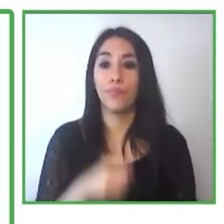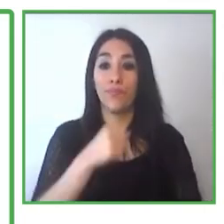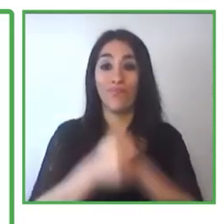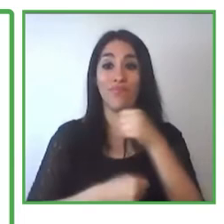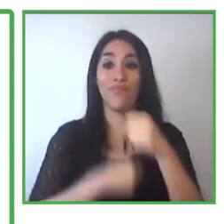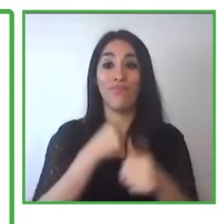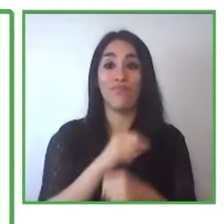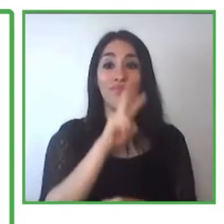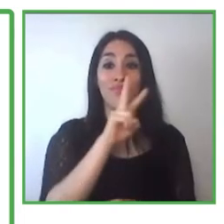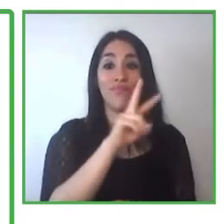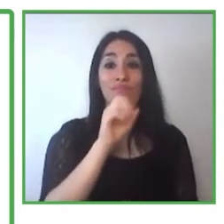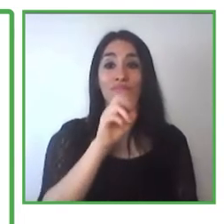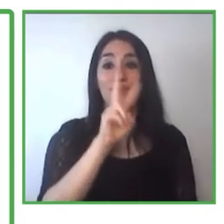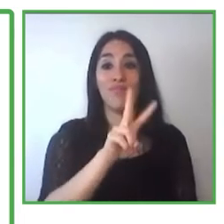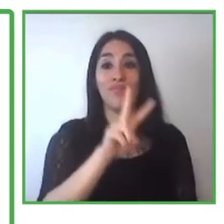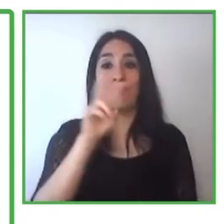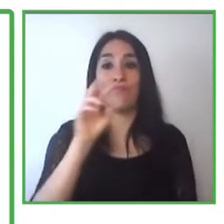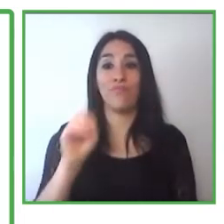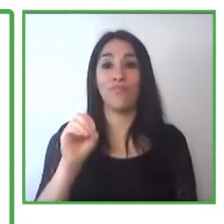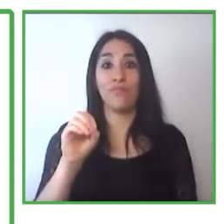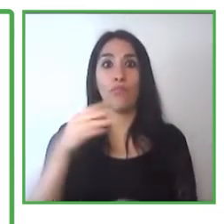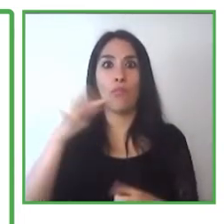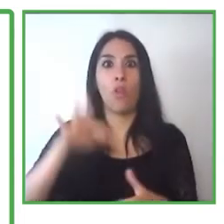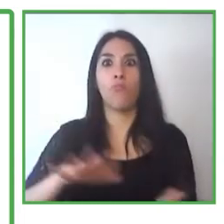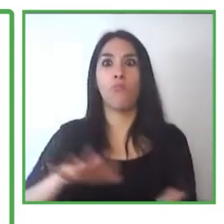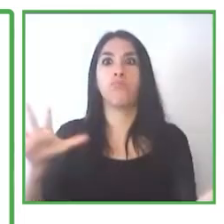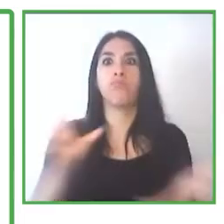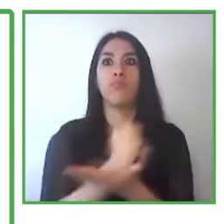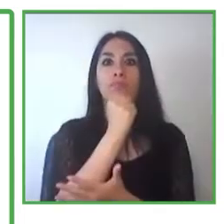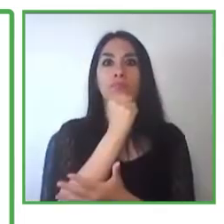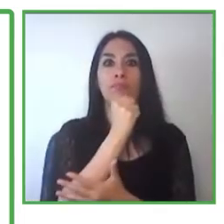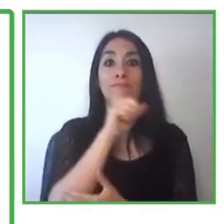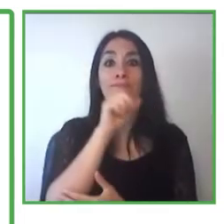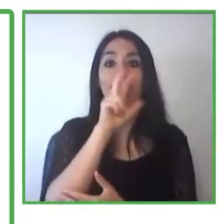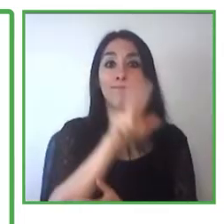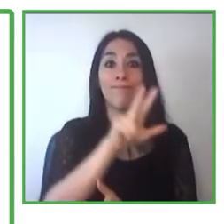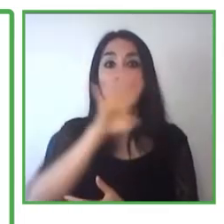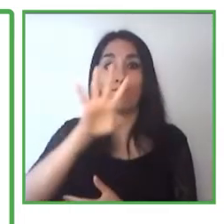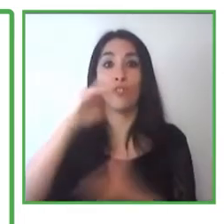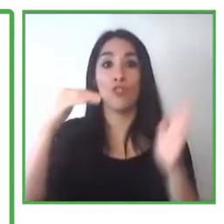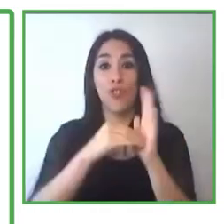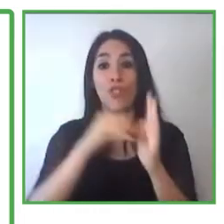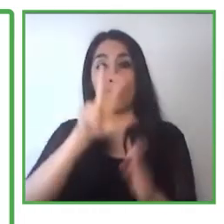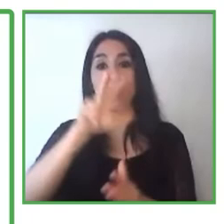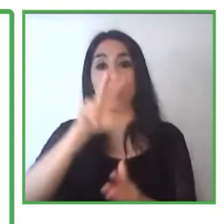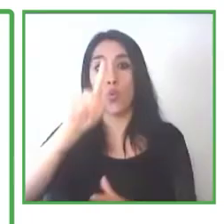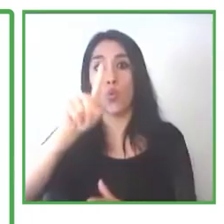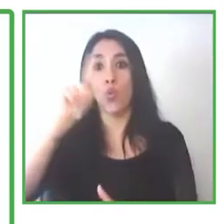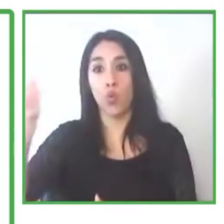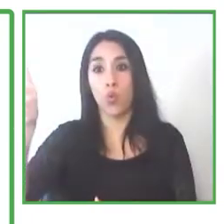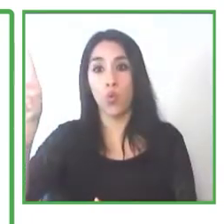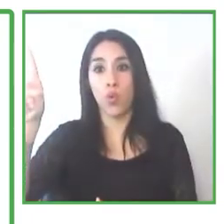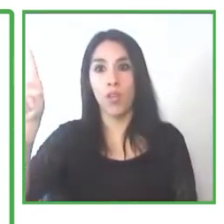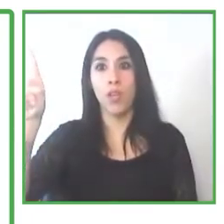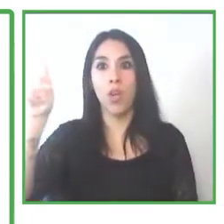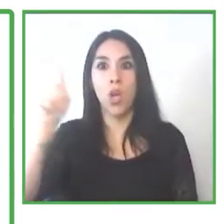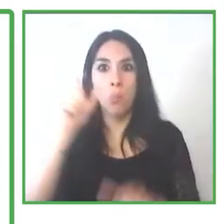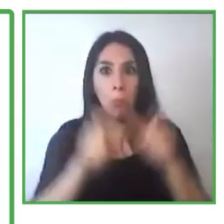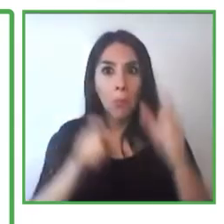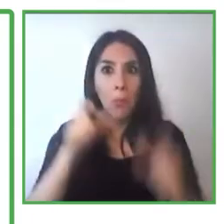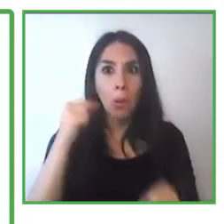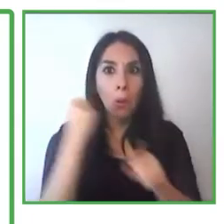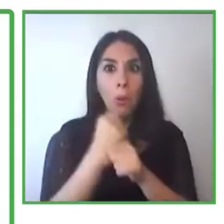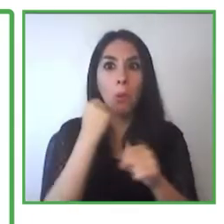consiguieron 34.311 inserciones y vemos que es una curva ascendente de los